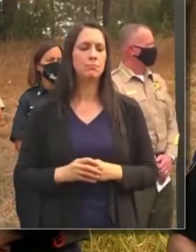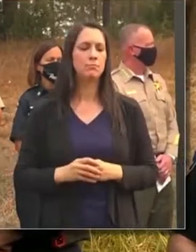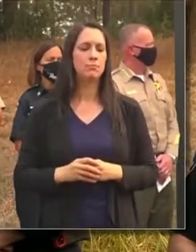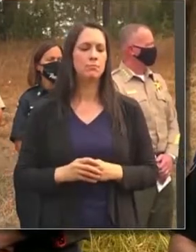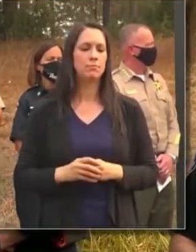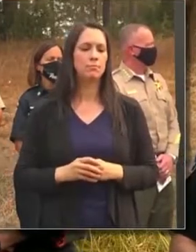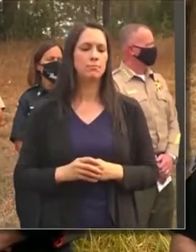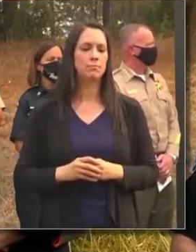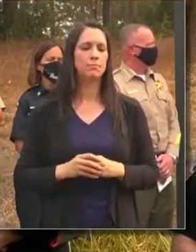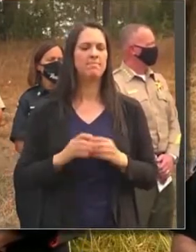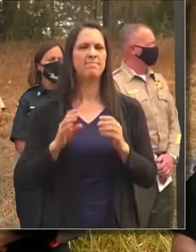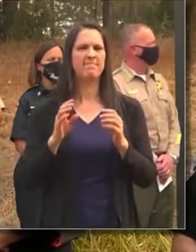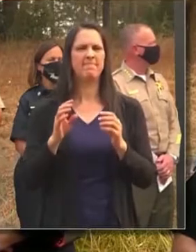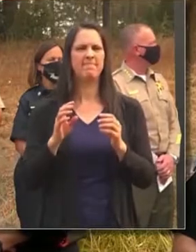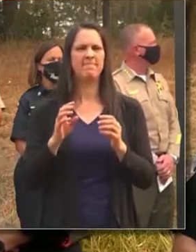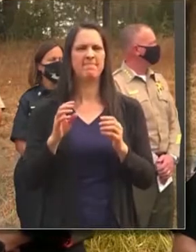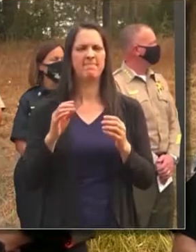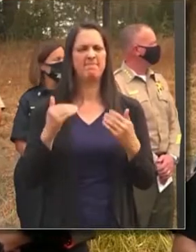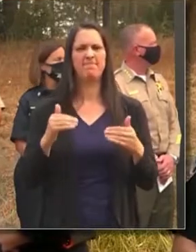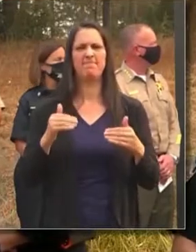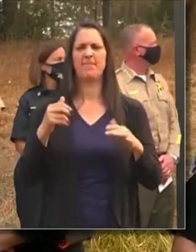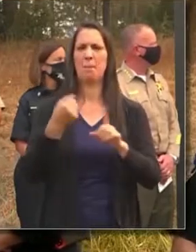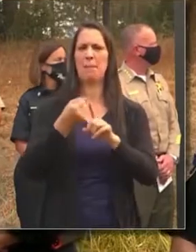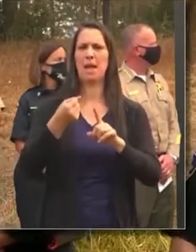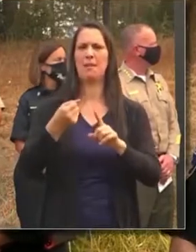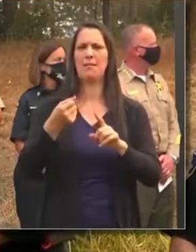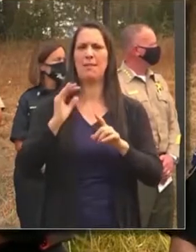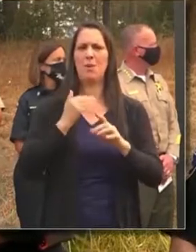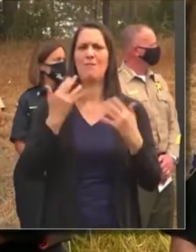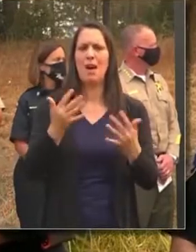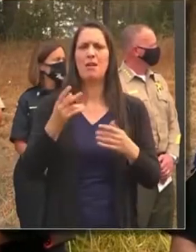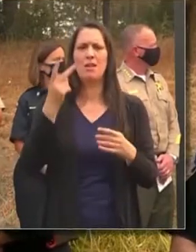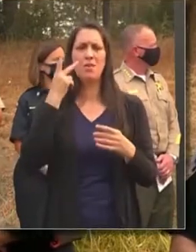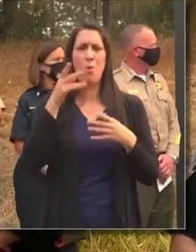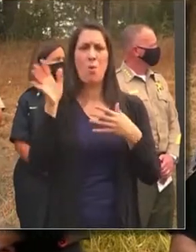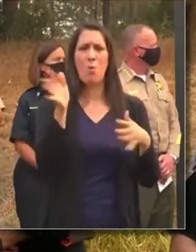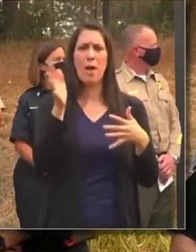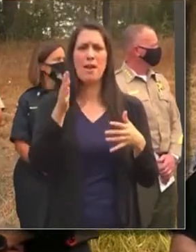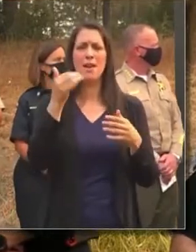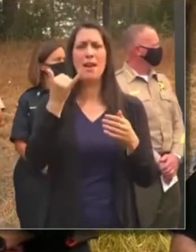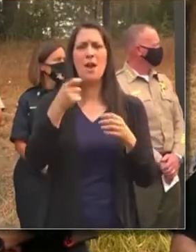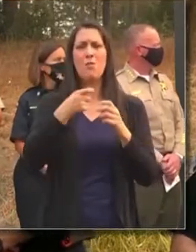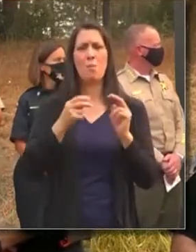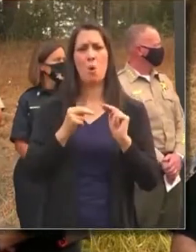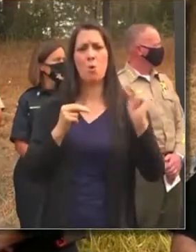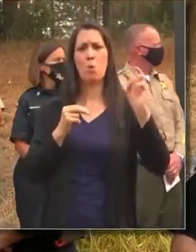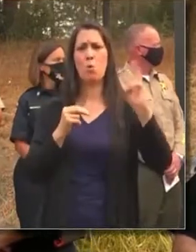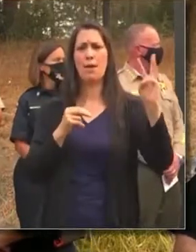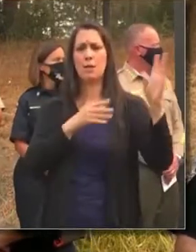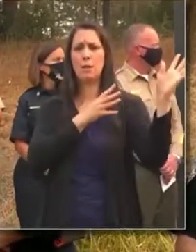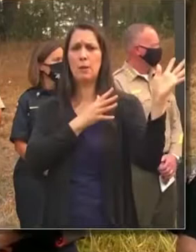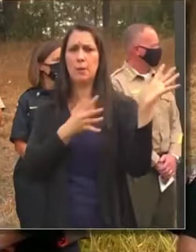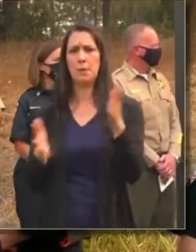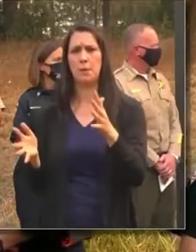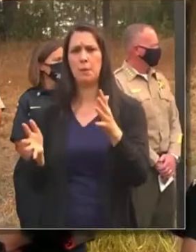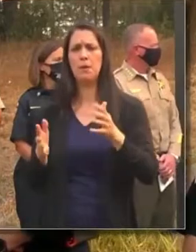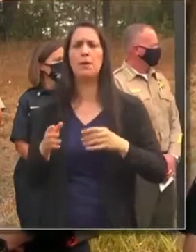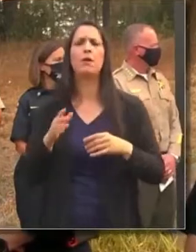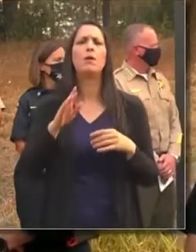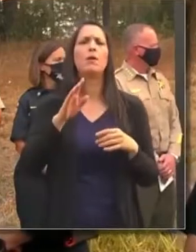es algo que se refleja en el mapa son fuegos que van hacia el noroeste